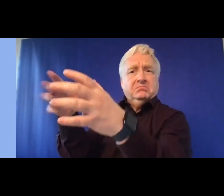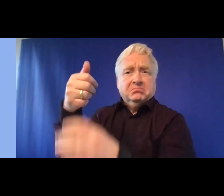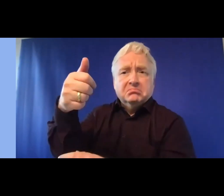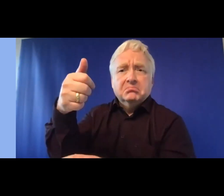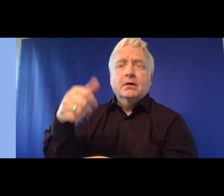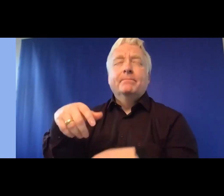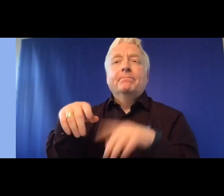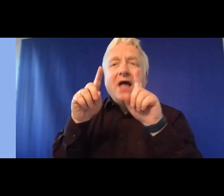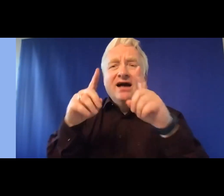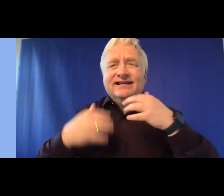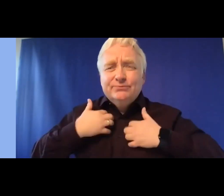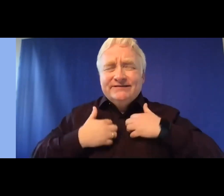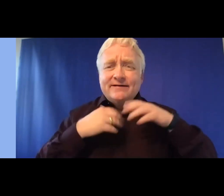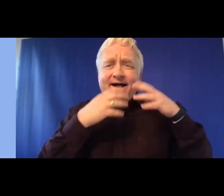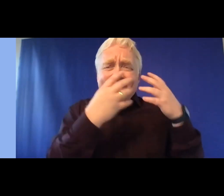oral.